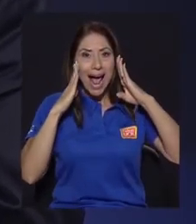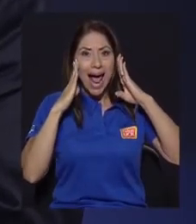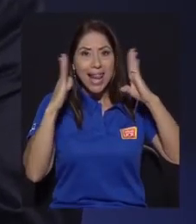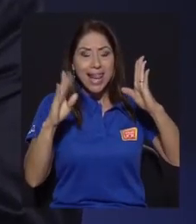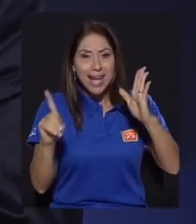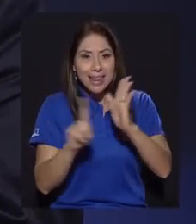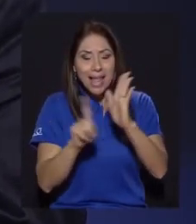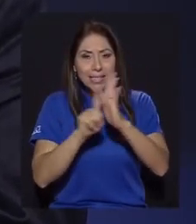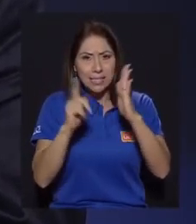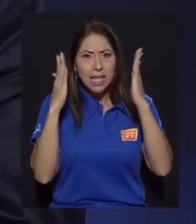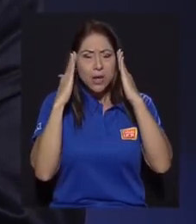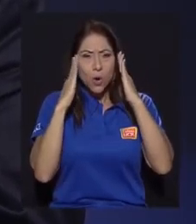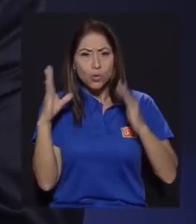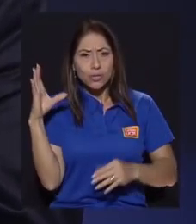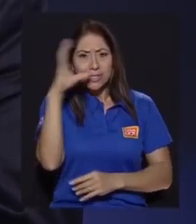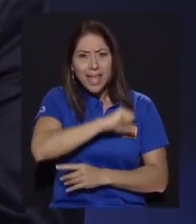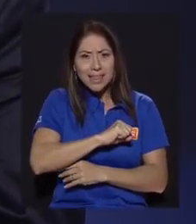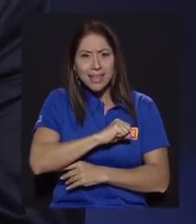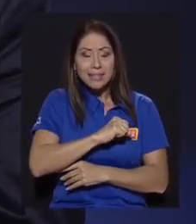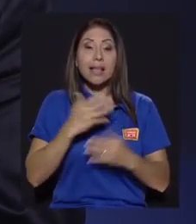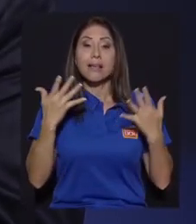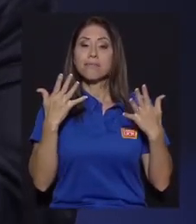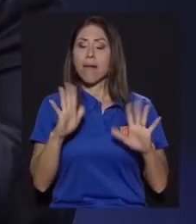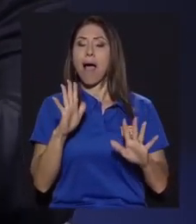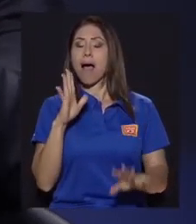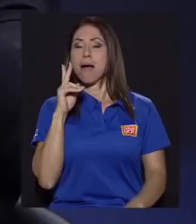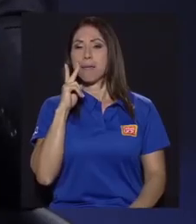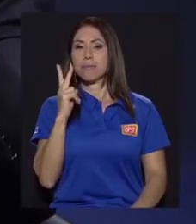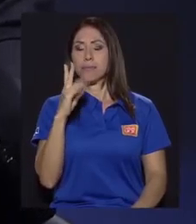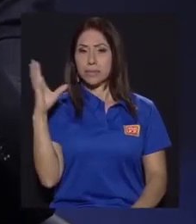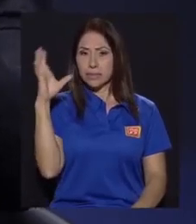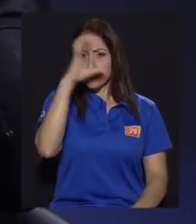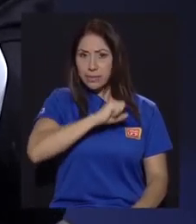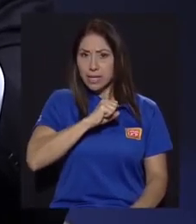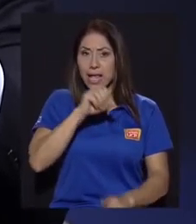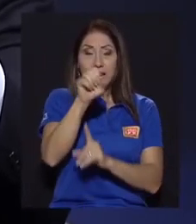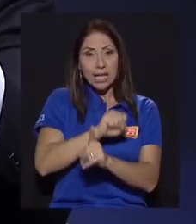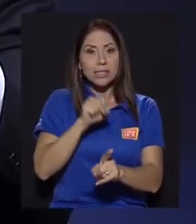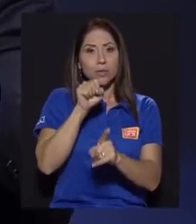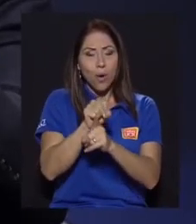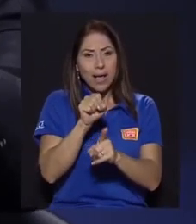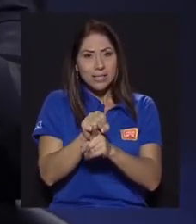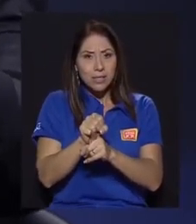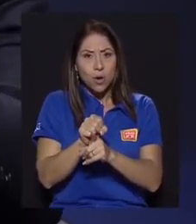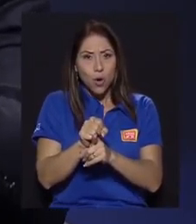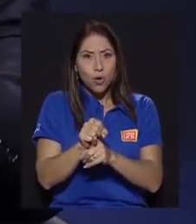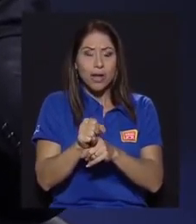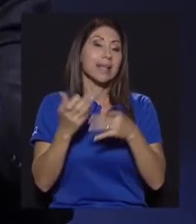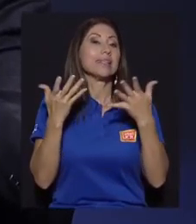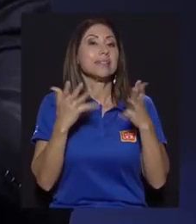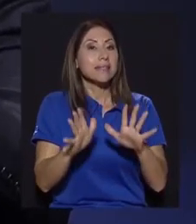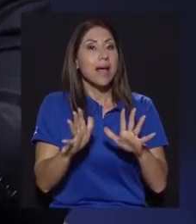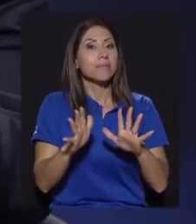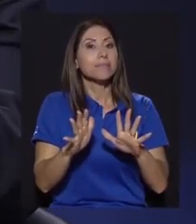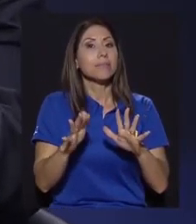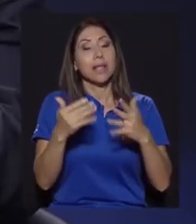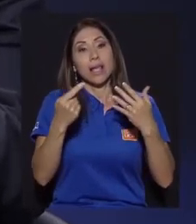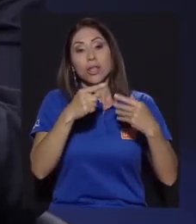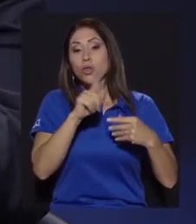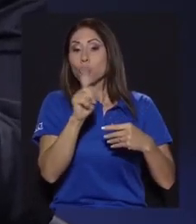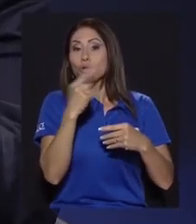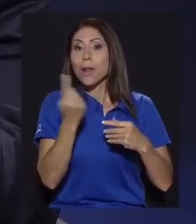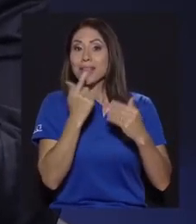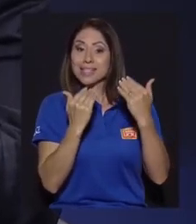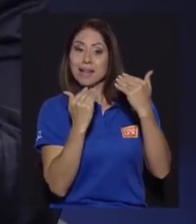que están viendo que la situación ha superado por mucho al marco establecido y al